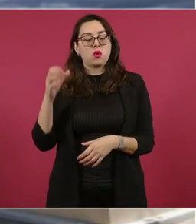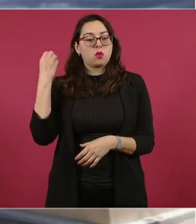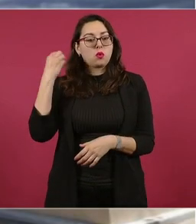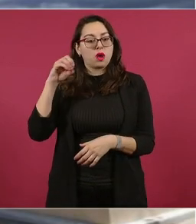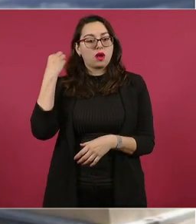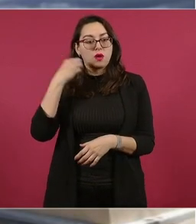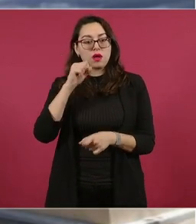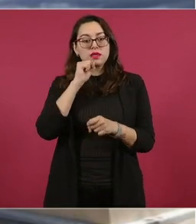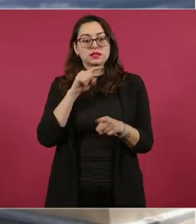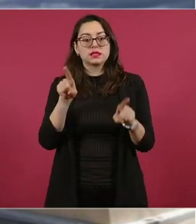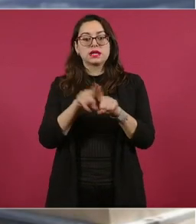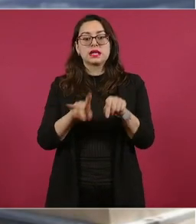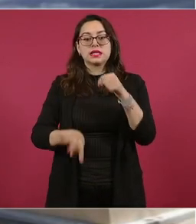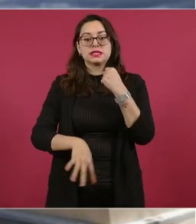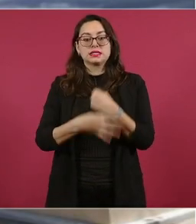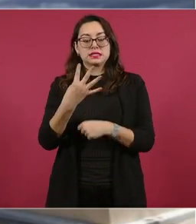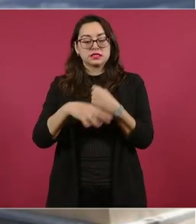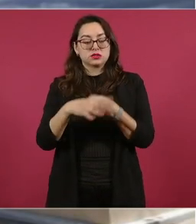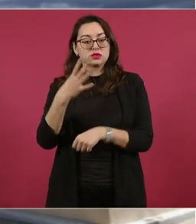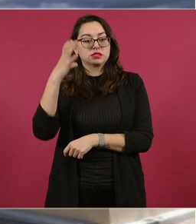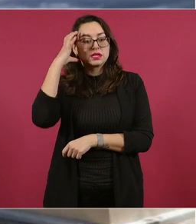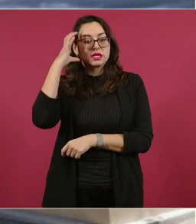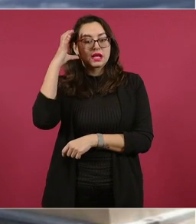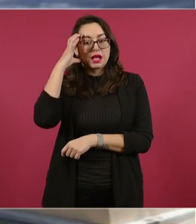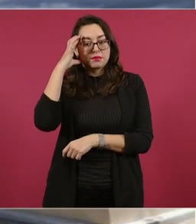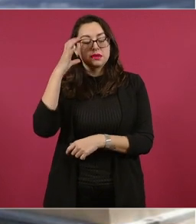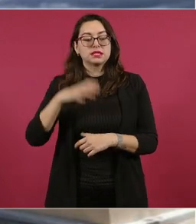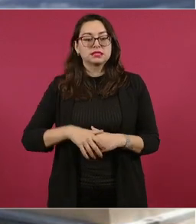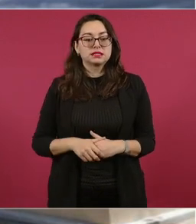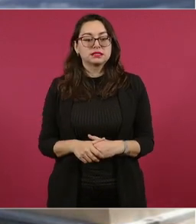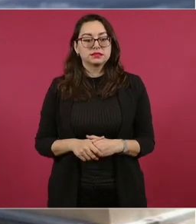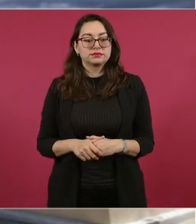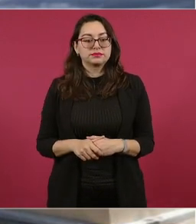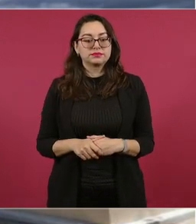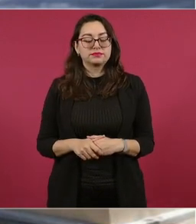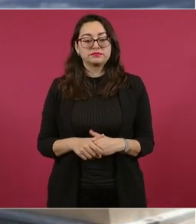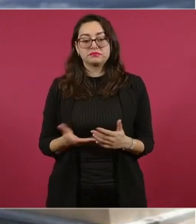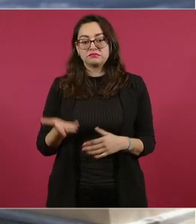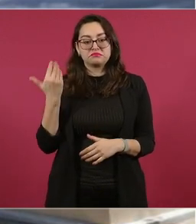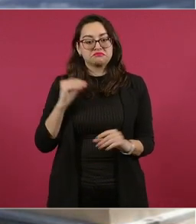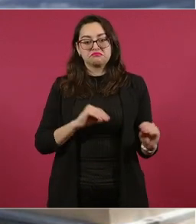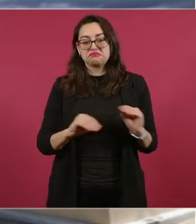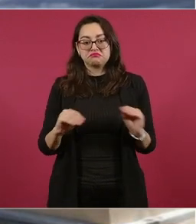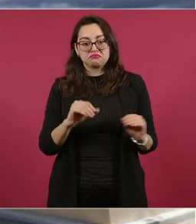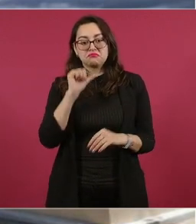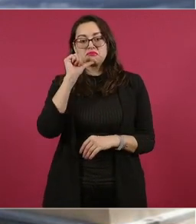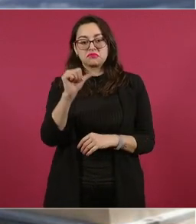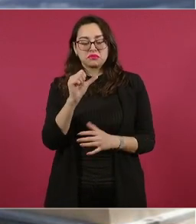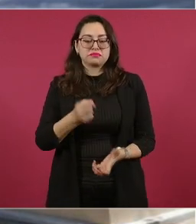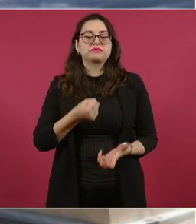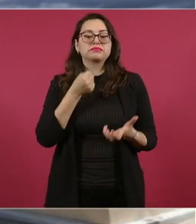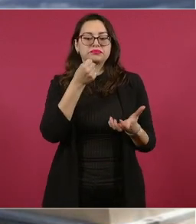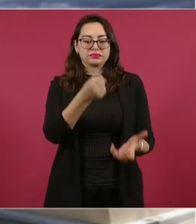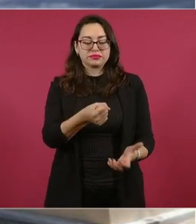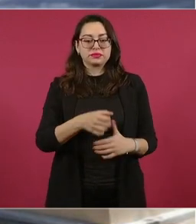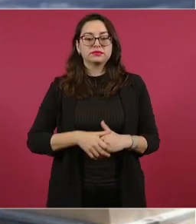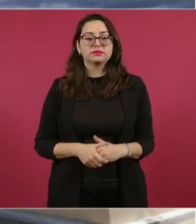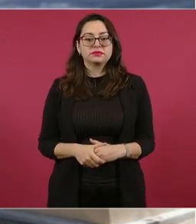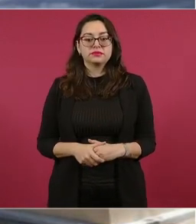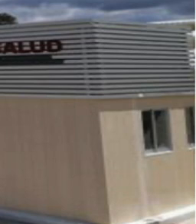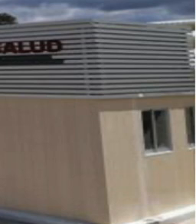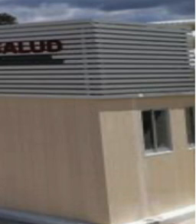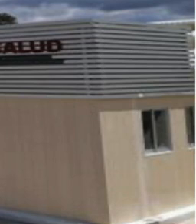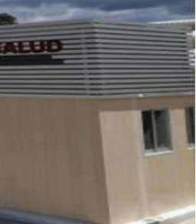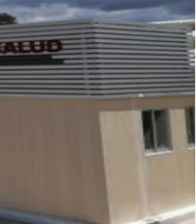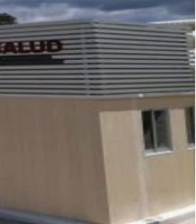de Juárez, de 14 camas, que no estaba funcionando y que requería de inversión. En el caso de Puebla,